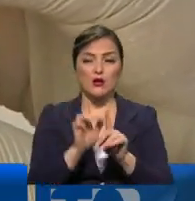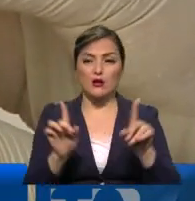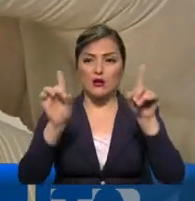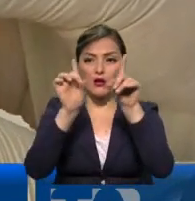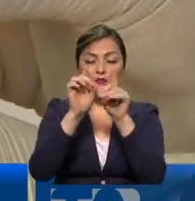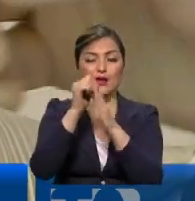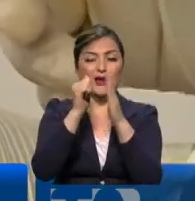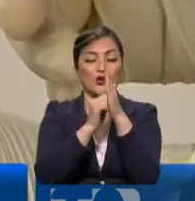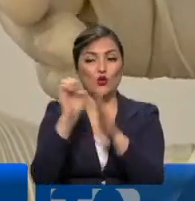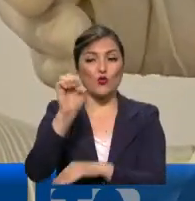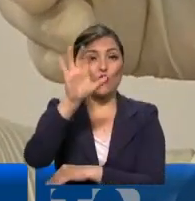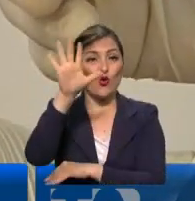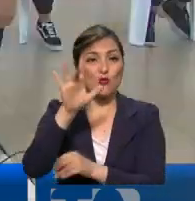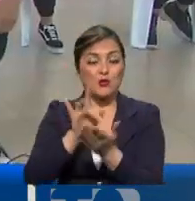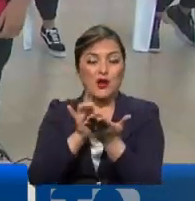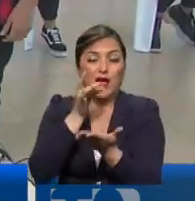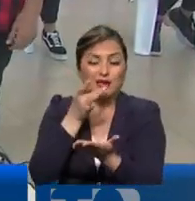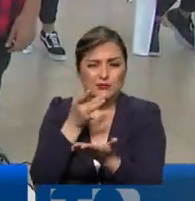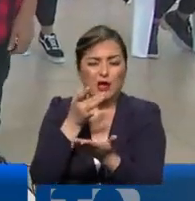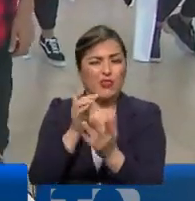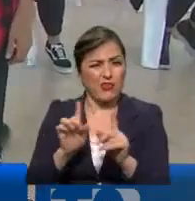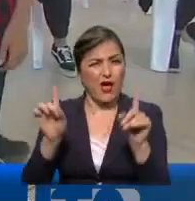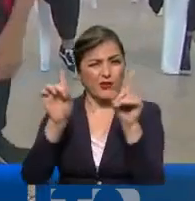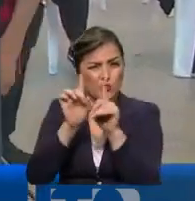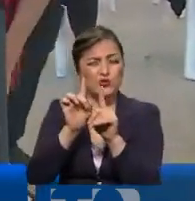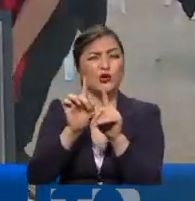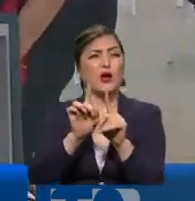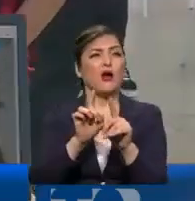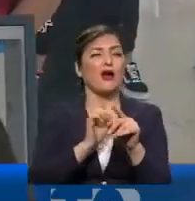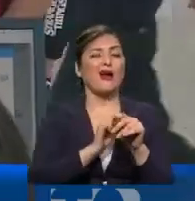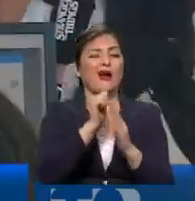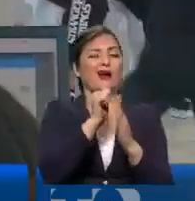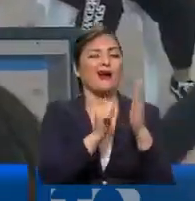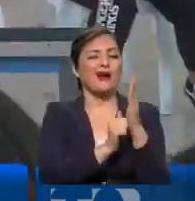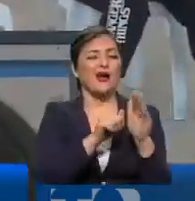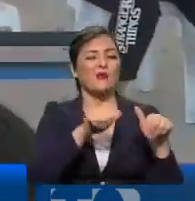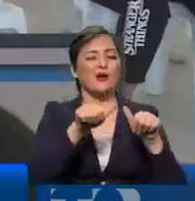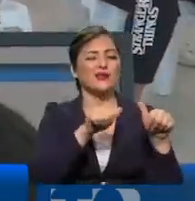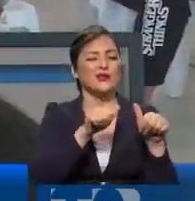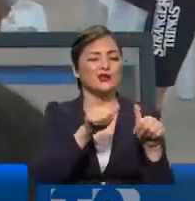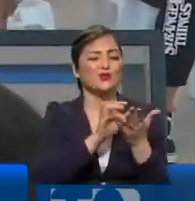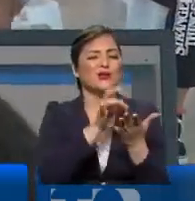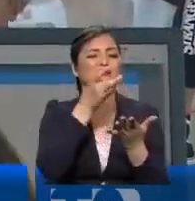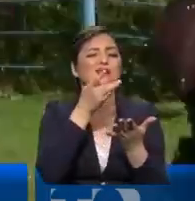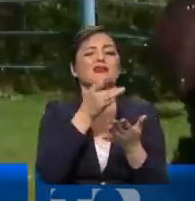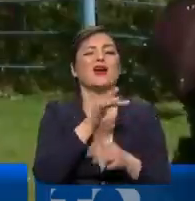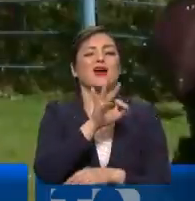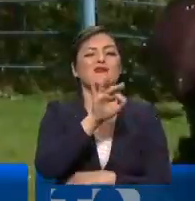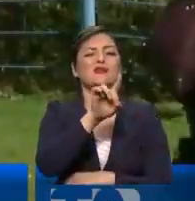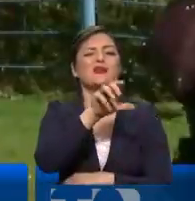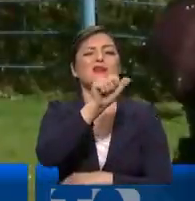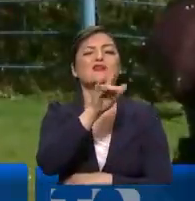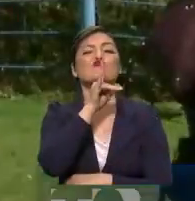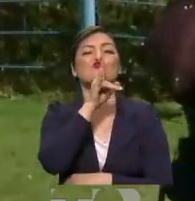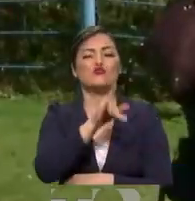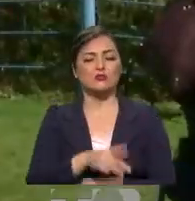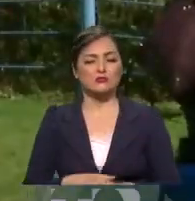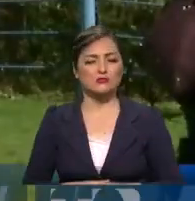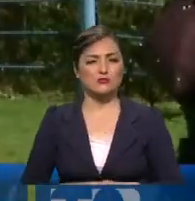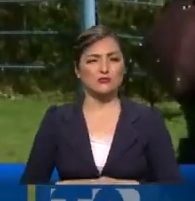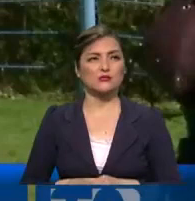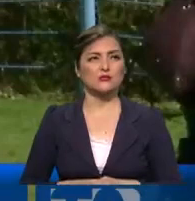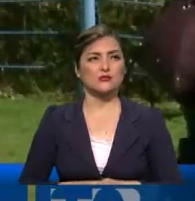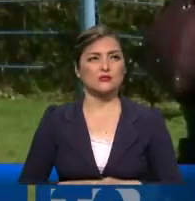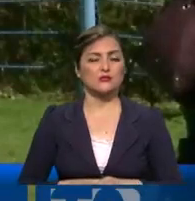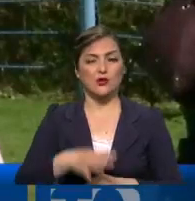por la Agencia Europea de Medicamentos y la Agencia de Administración de Medicamentos de Estados Unidos. Estamos recabando información con